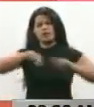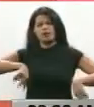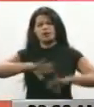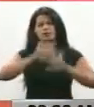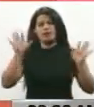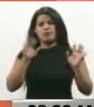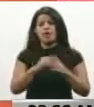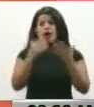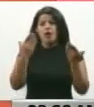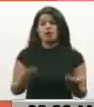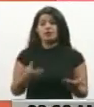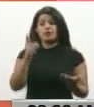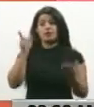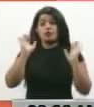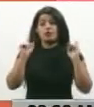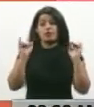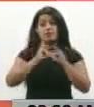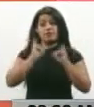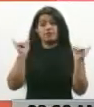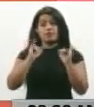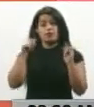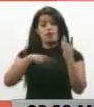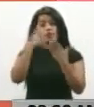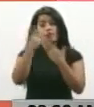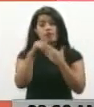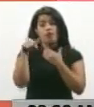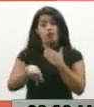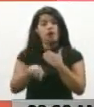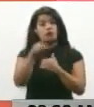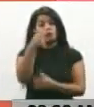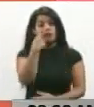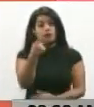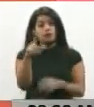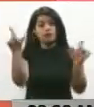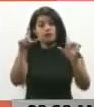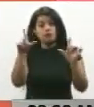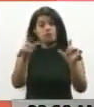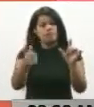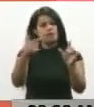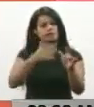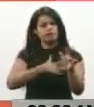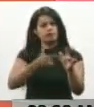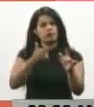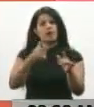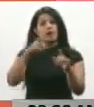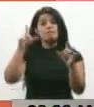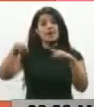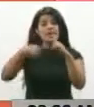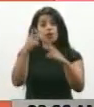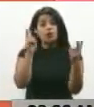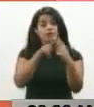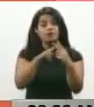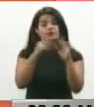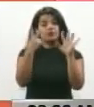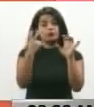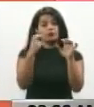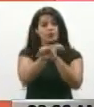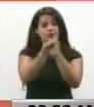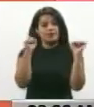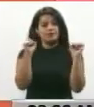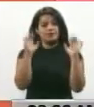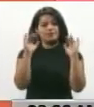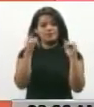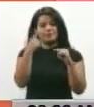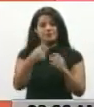completo. Tenemos que ya despedir el programa del día de hoy. Sin en sintonía del mejor canal de Venezuela, Venezolana de Televisión. Mañana nos reencontramos a las 7 de la mañana. ¿Te